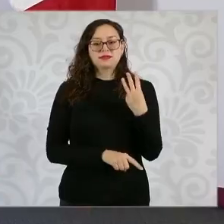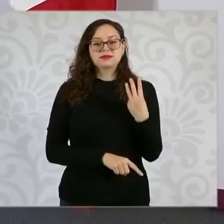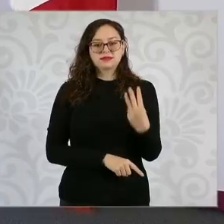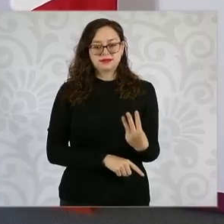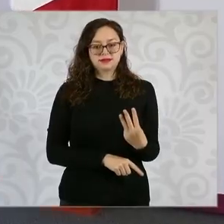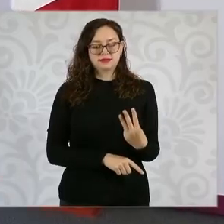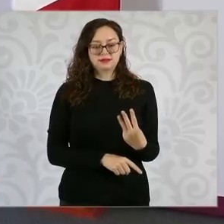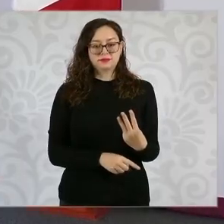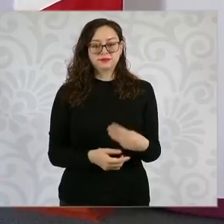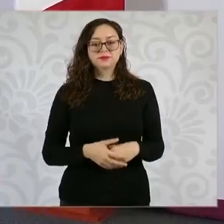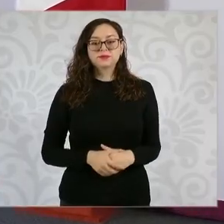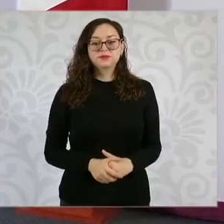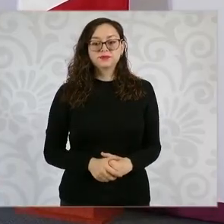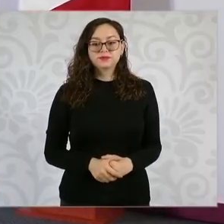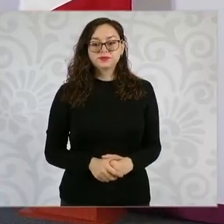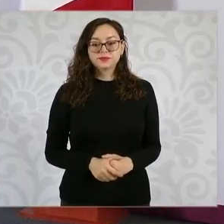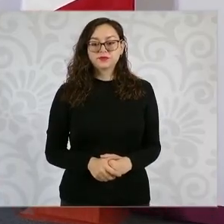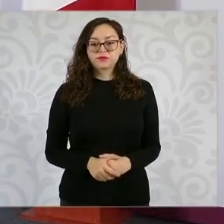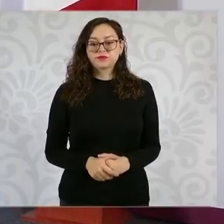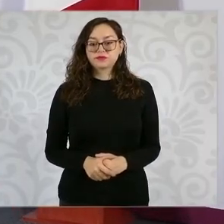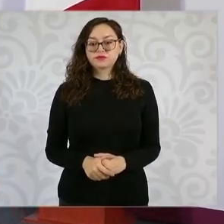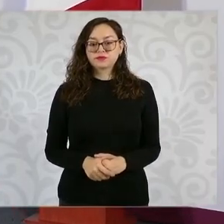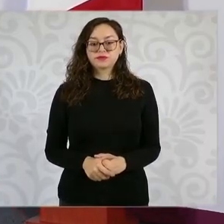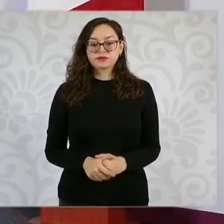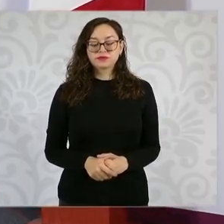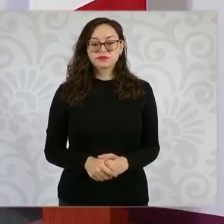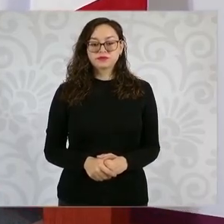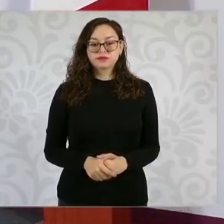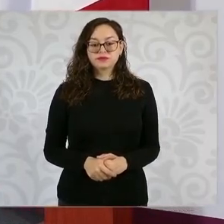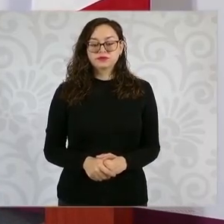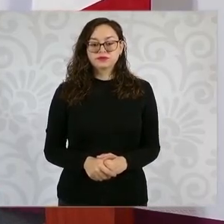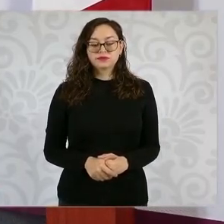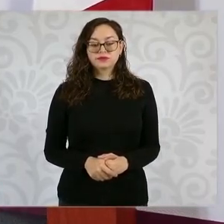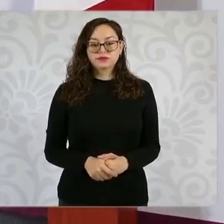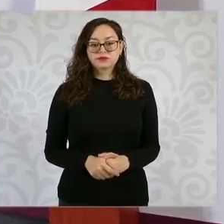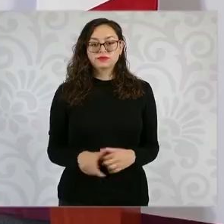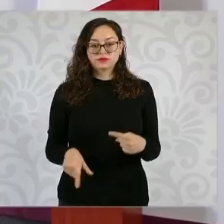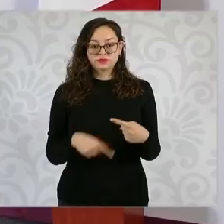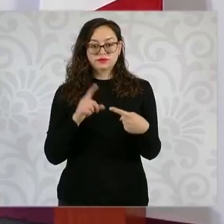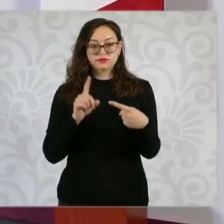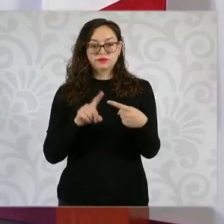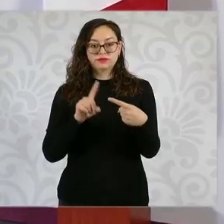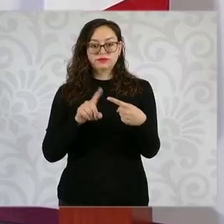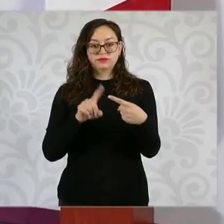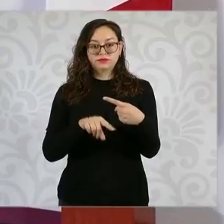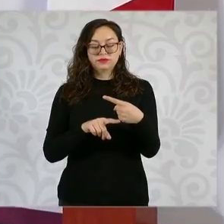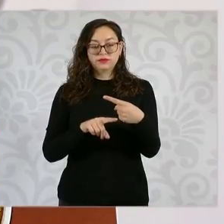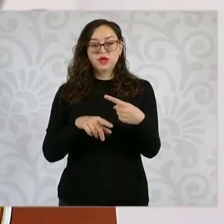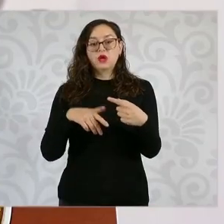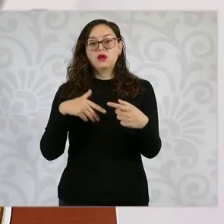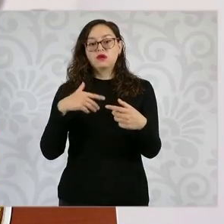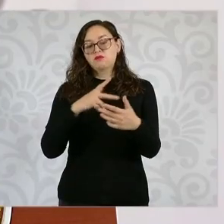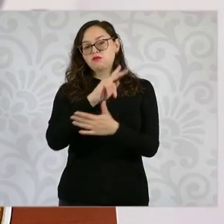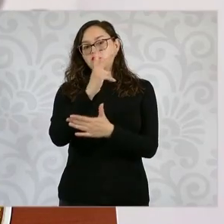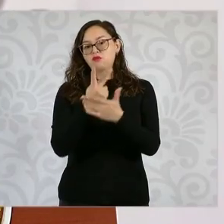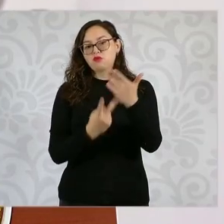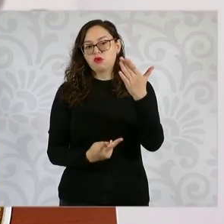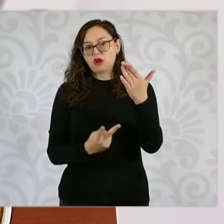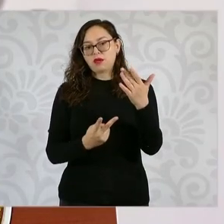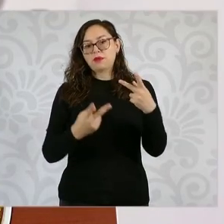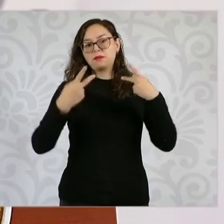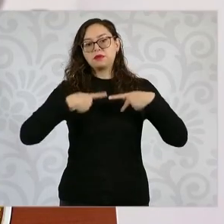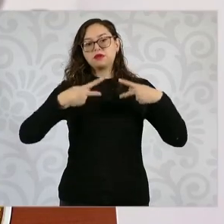Uno, vamos a presentar el programa Salud Casa por Casa para las